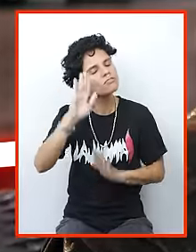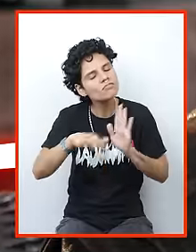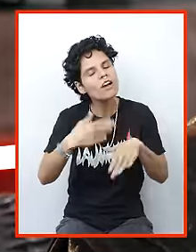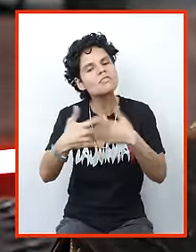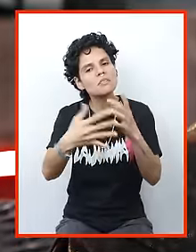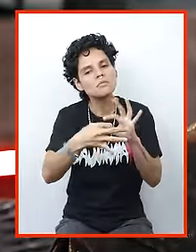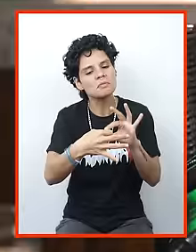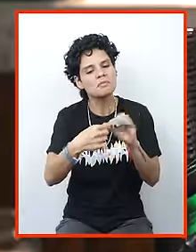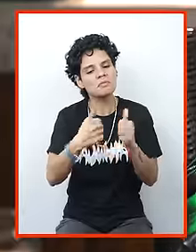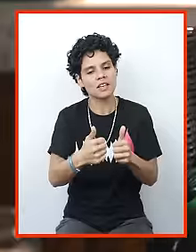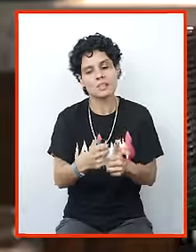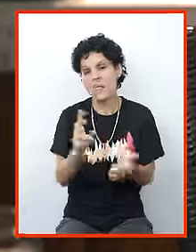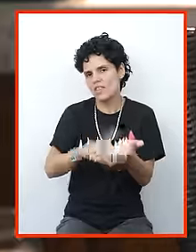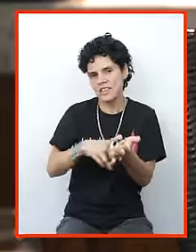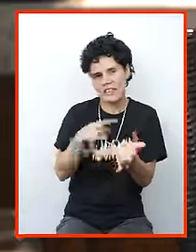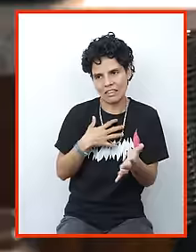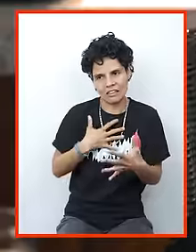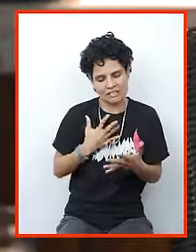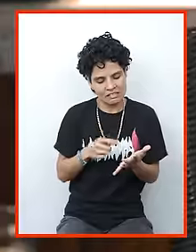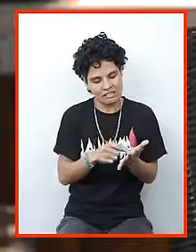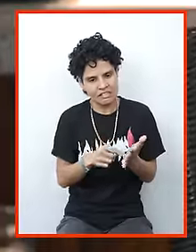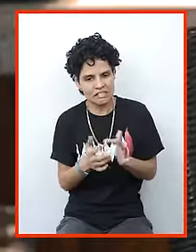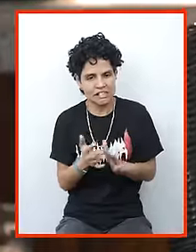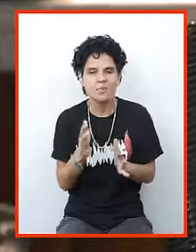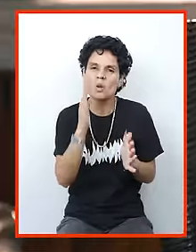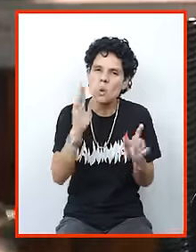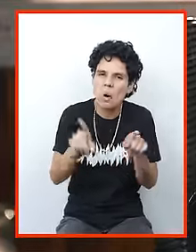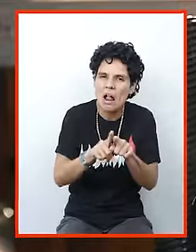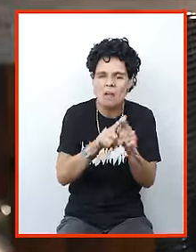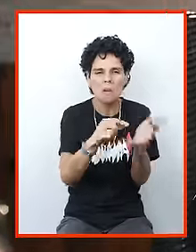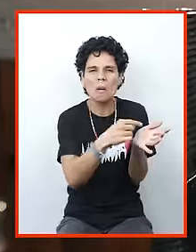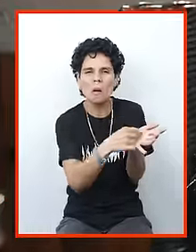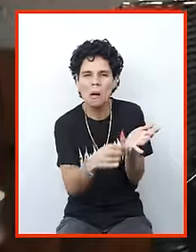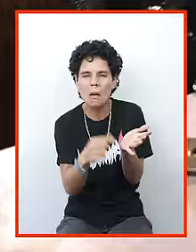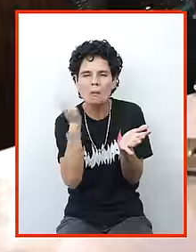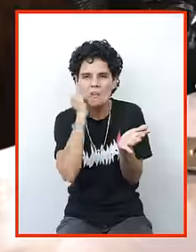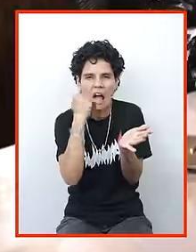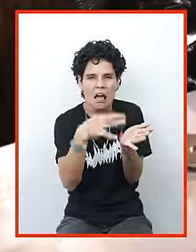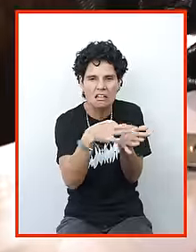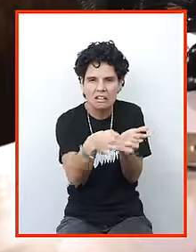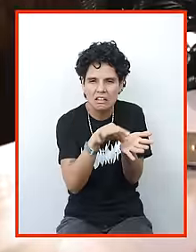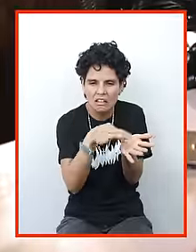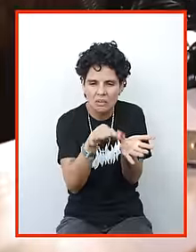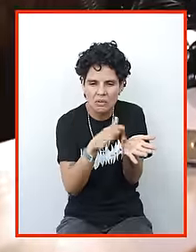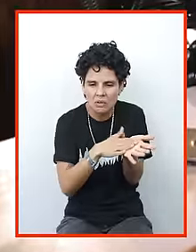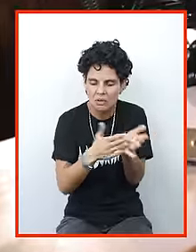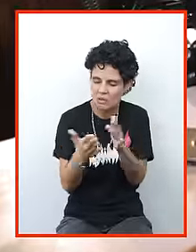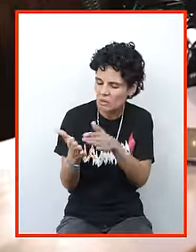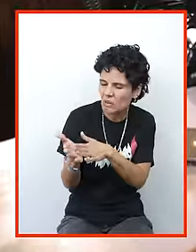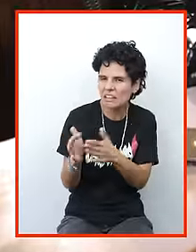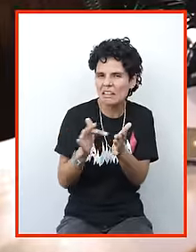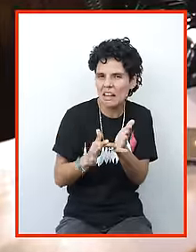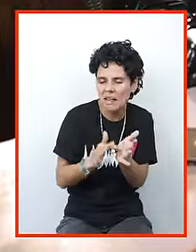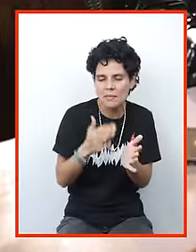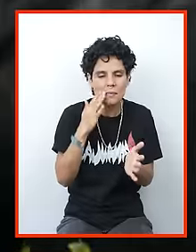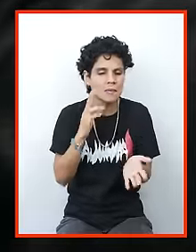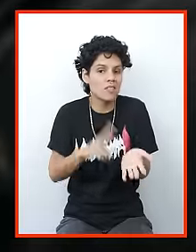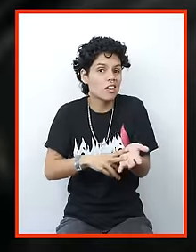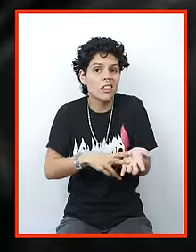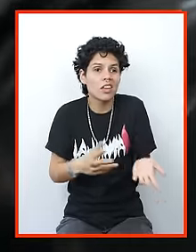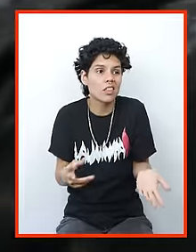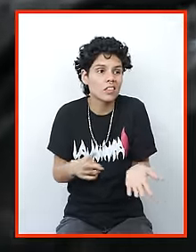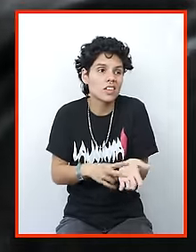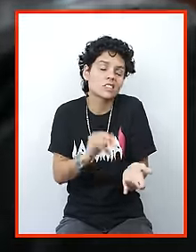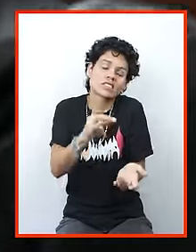Sigo creyendo que vamos por el buen camino. No, pero igual incómodo. Sí, no, porque es que te ponen unas cremitas, un plástico, no te podía. Sí, no, sí fue incómodo unos días, pero fue